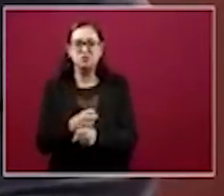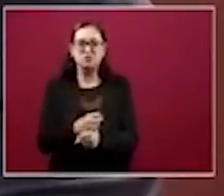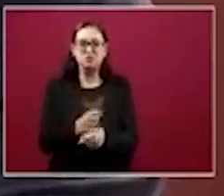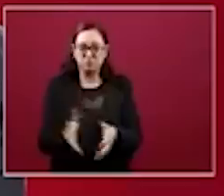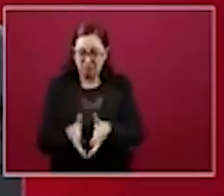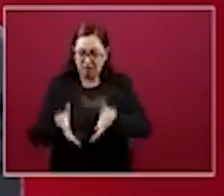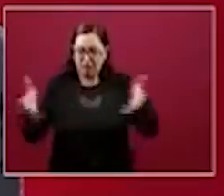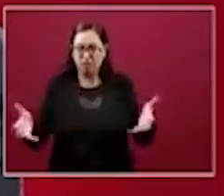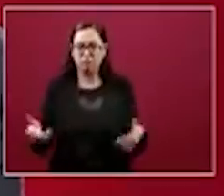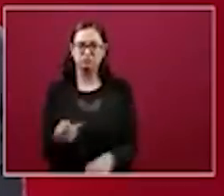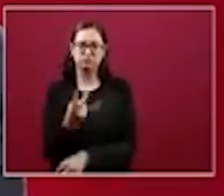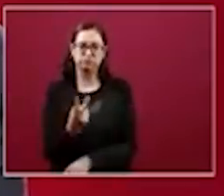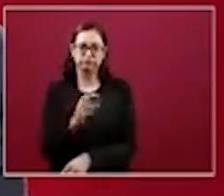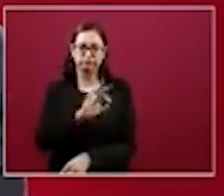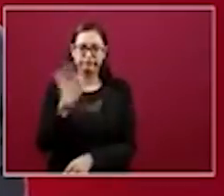2%,